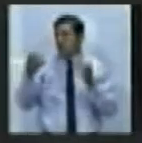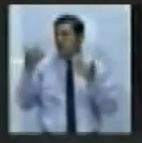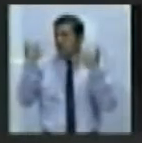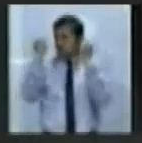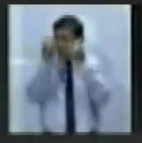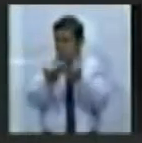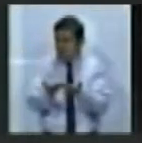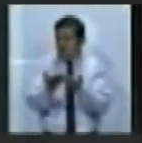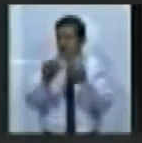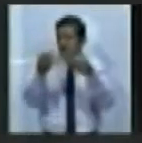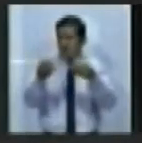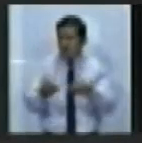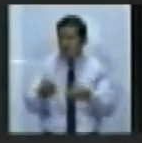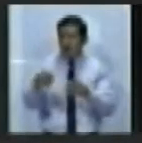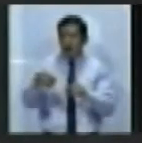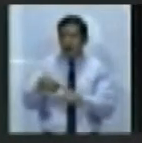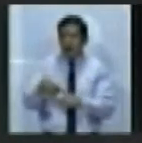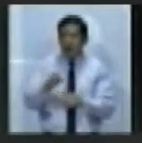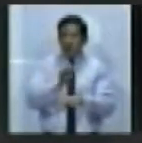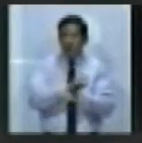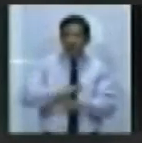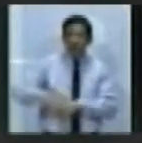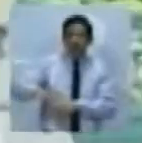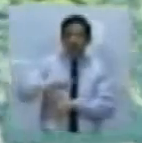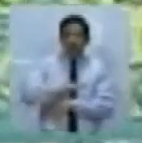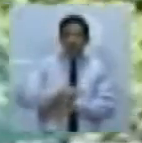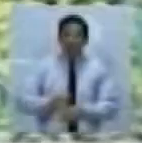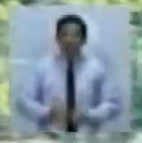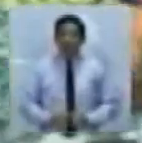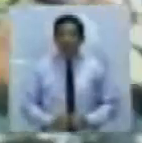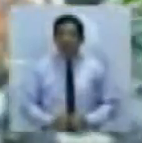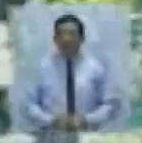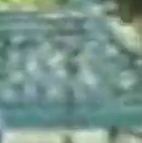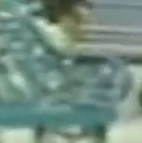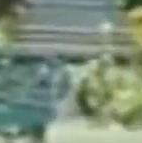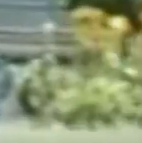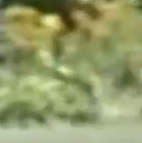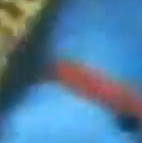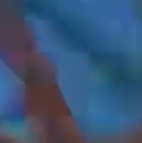práctica en Quito y en el país. Luis Valareso, RTU, el canal de las noticias.